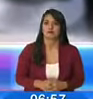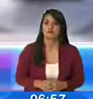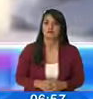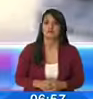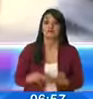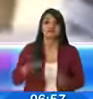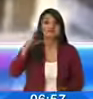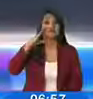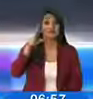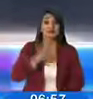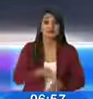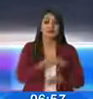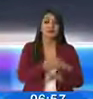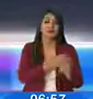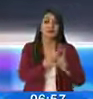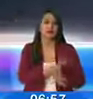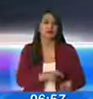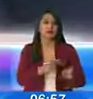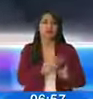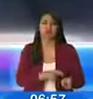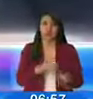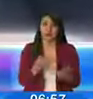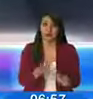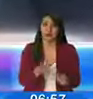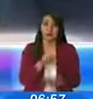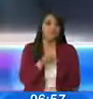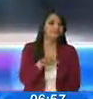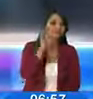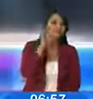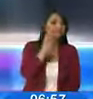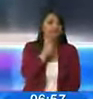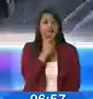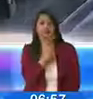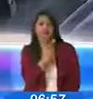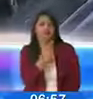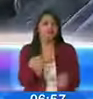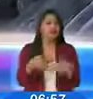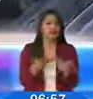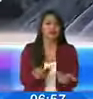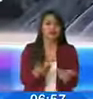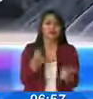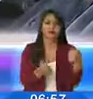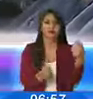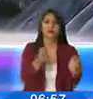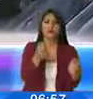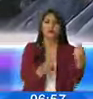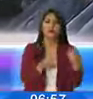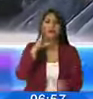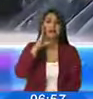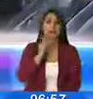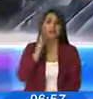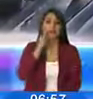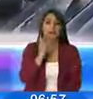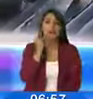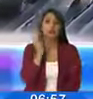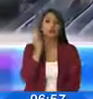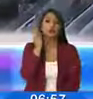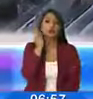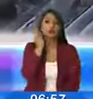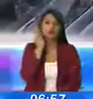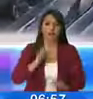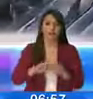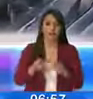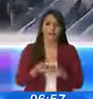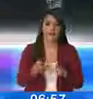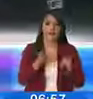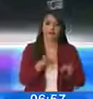trabajos de inteligencia, advirtieron a las unidades preventivas a estar atentas a un auto negro en el que viajaban dos amigas. Las